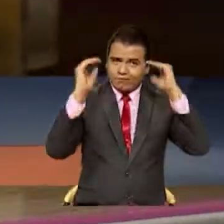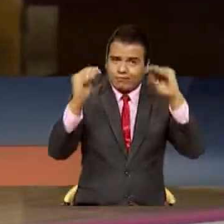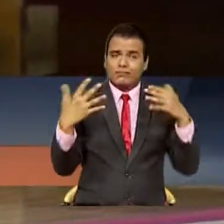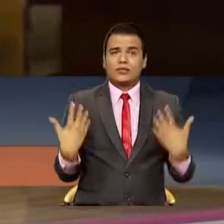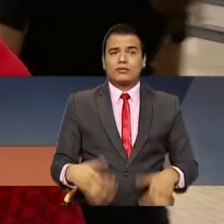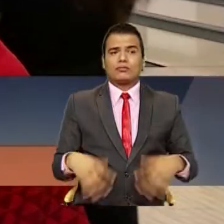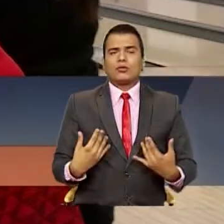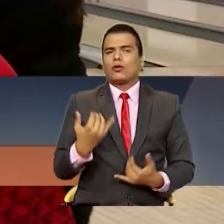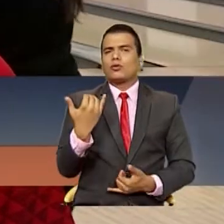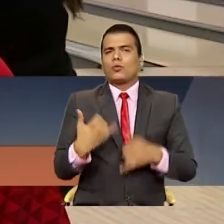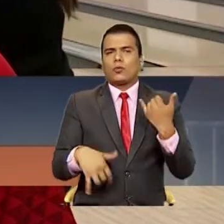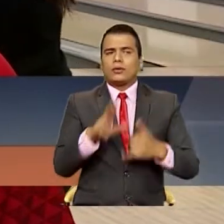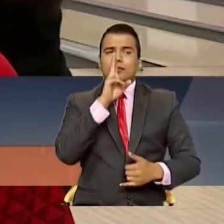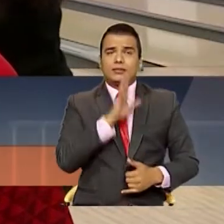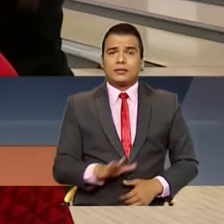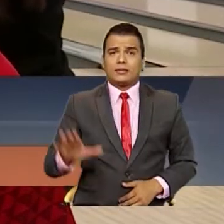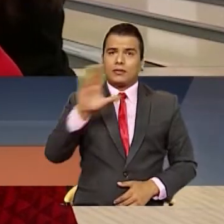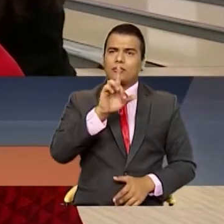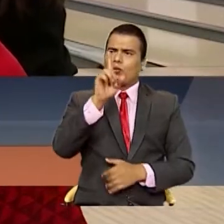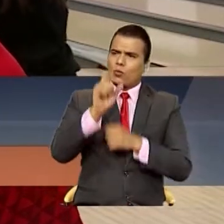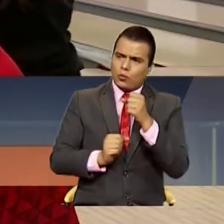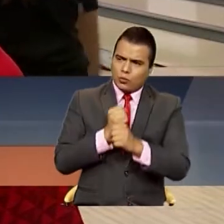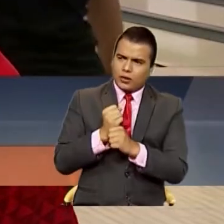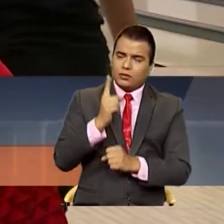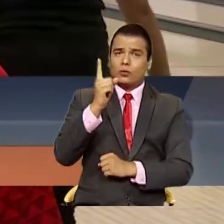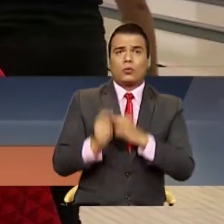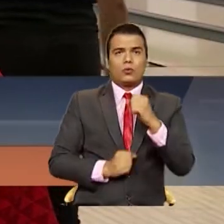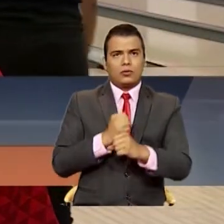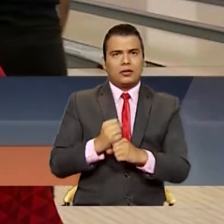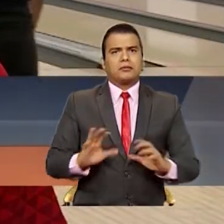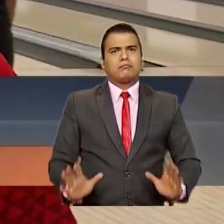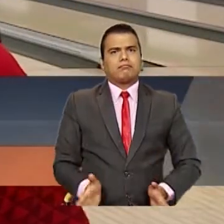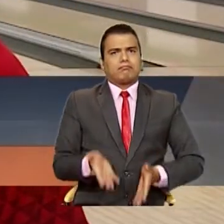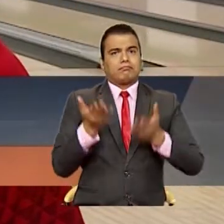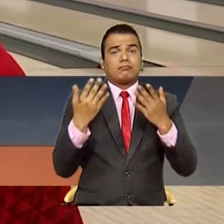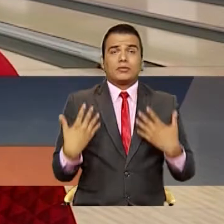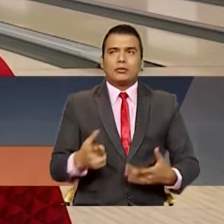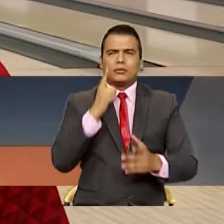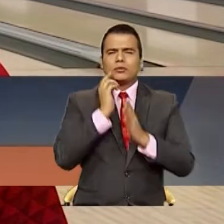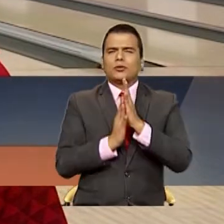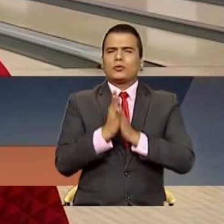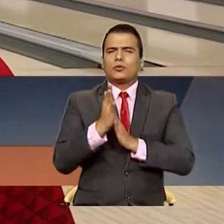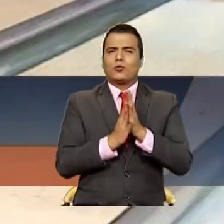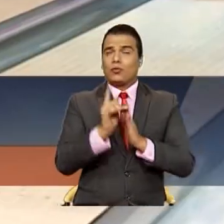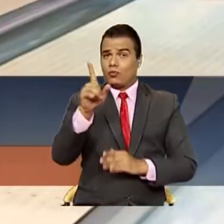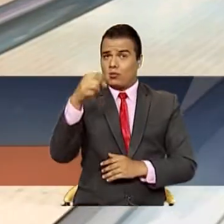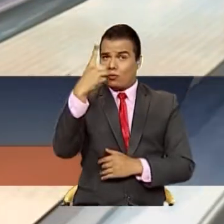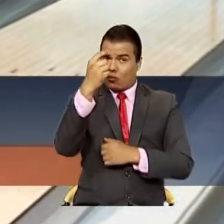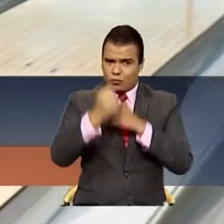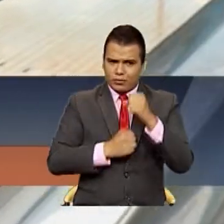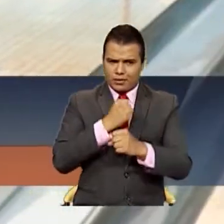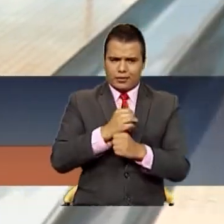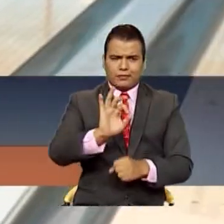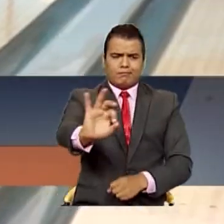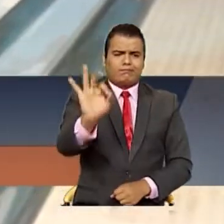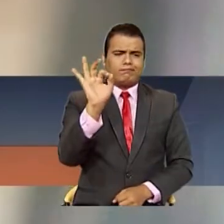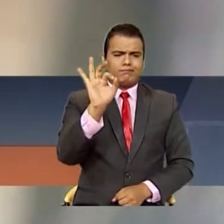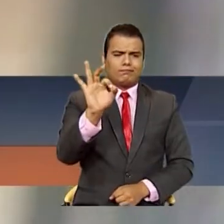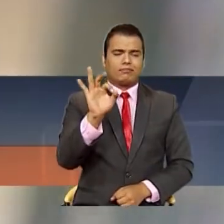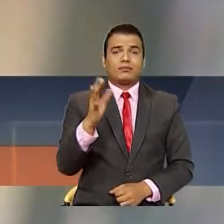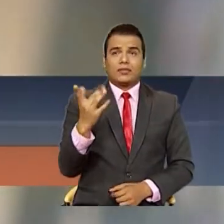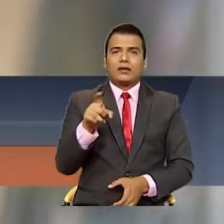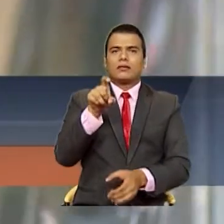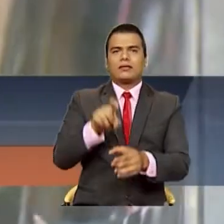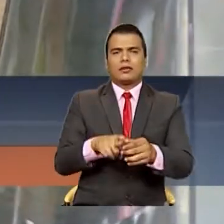Nacionales. Cada año van mejorando, entonces las expectativas que tenemos para Juegos Nacionales el próximo año son muy grandes. Isabela participará en los